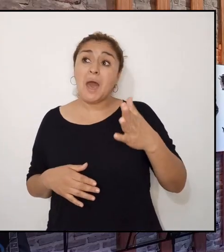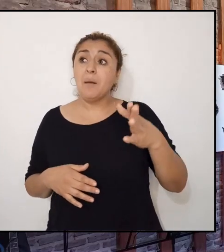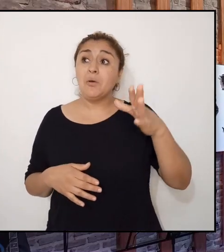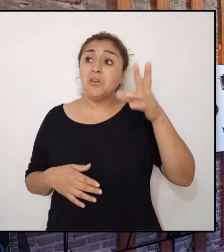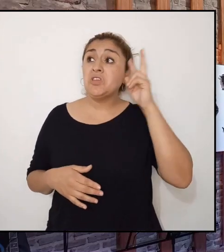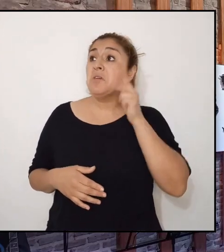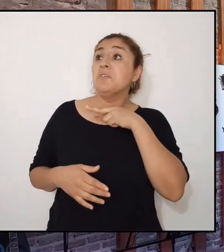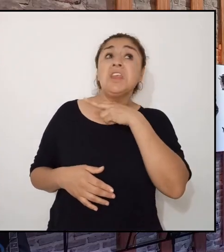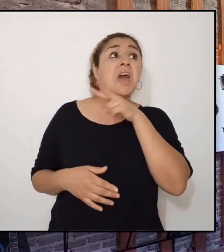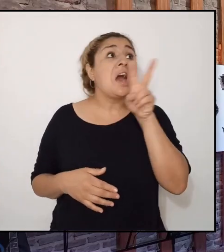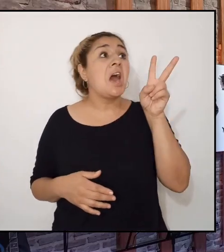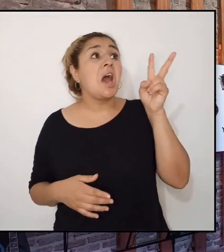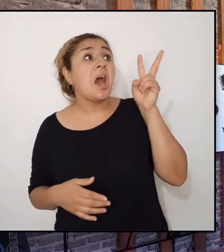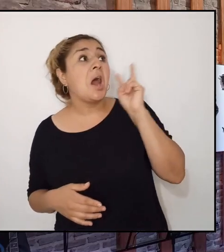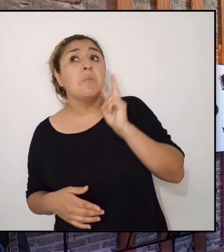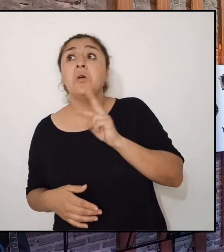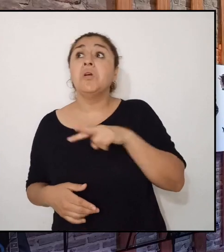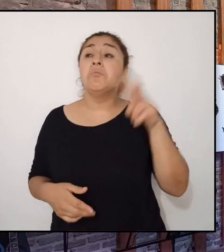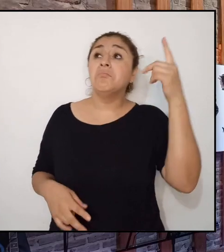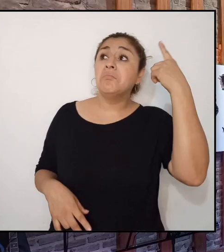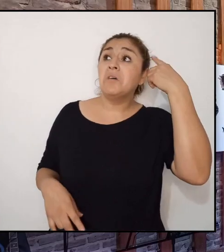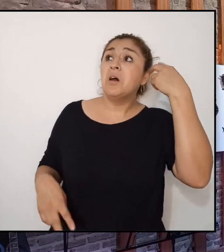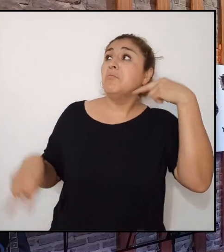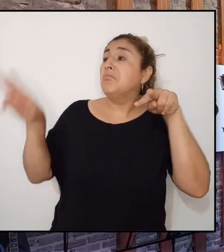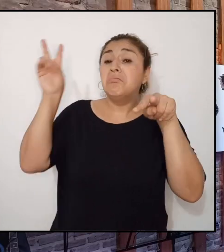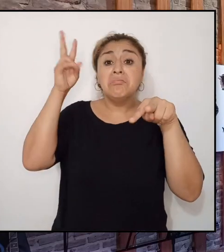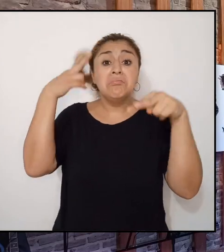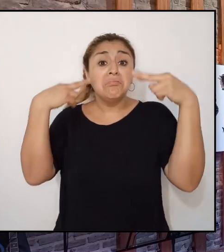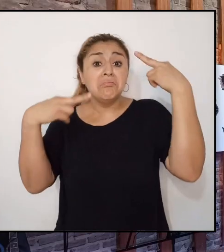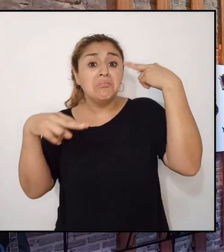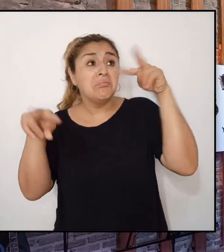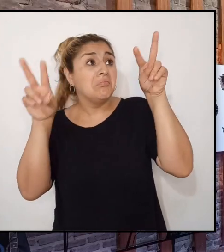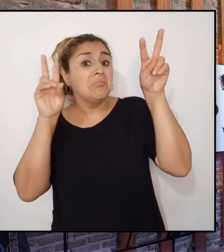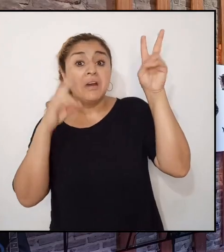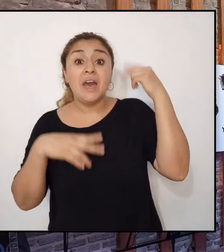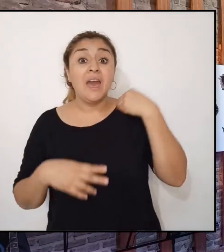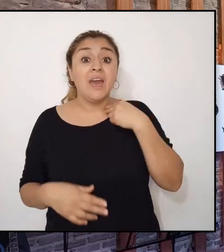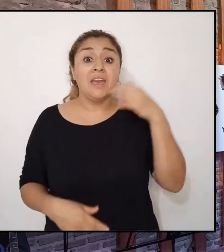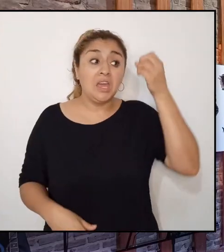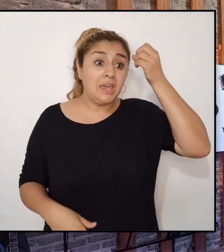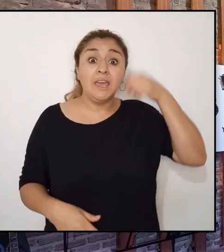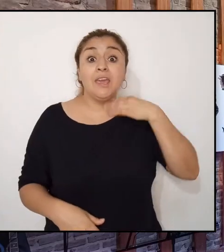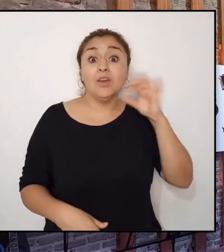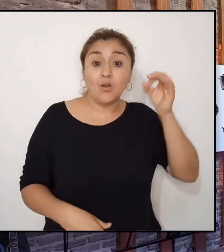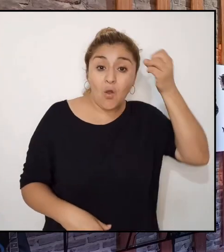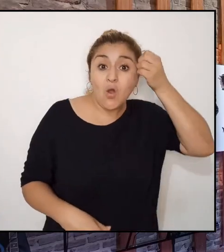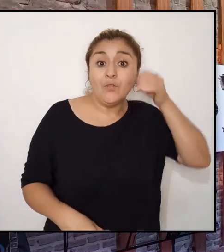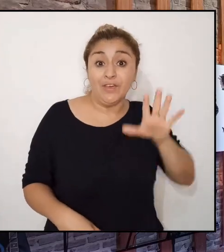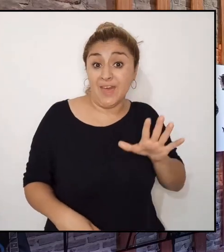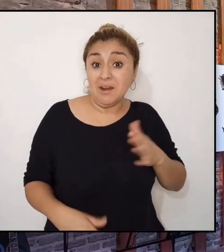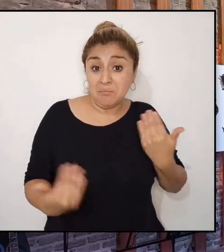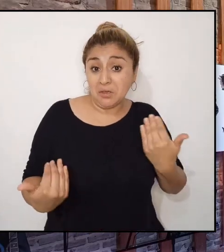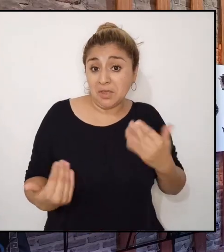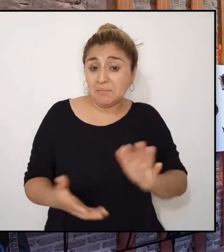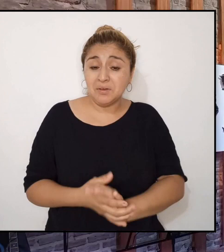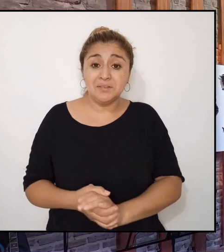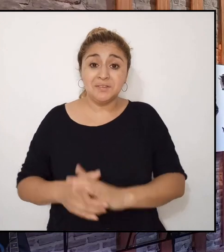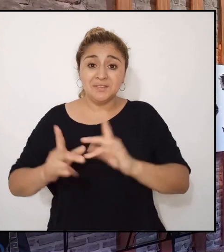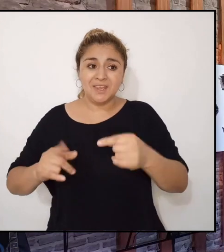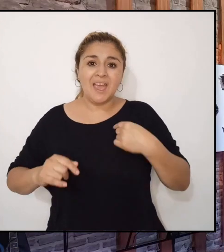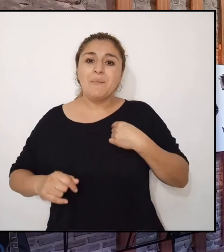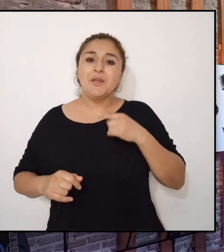que va a estar con nosotros. Se lo olvidaron. Se olvidaron a Jesús. El pastor, bueno, sí, qué lindo relato, pero ¿qué tiene que ver